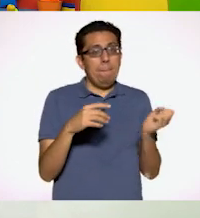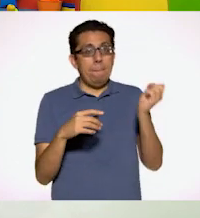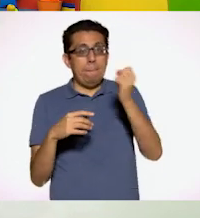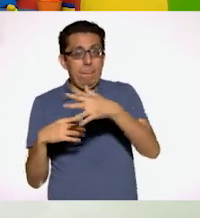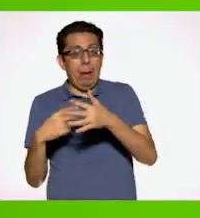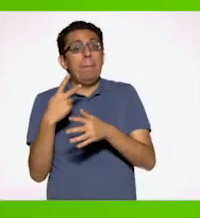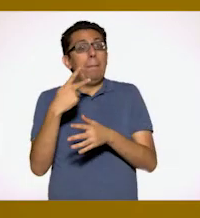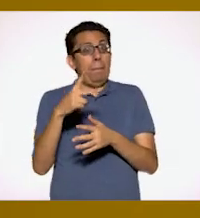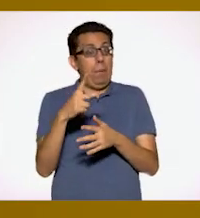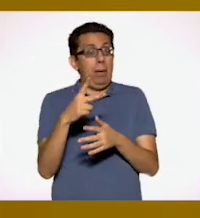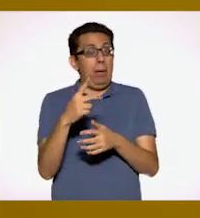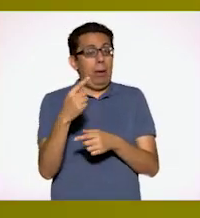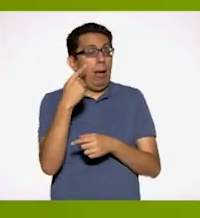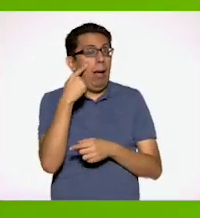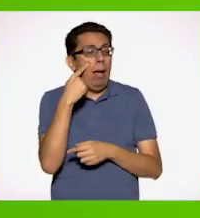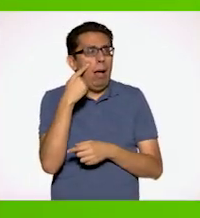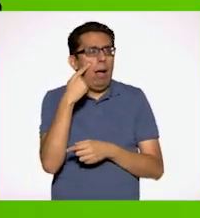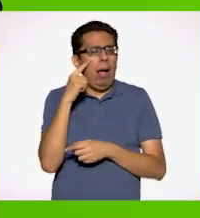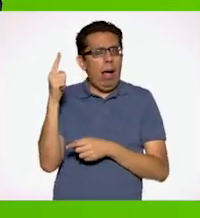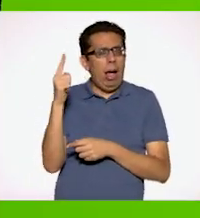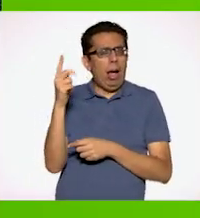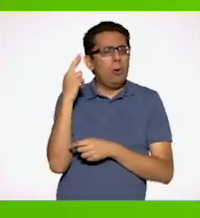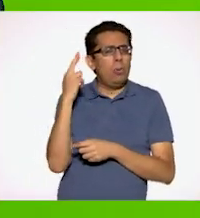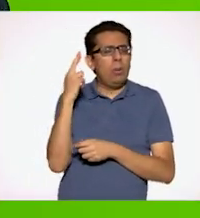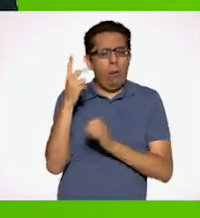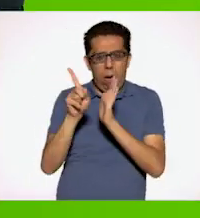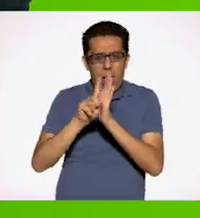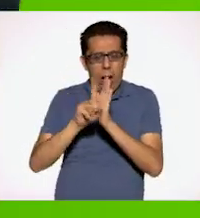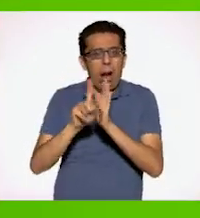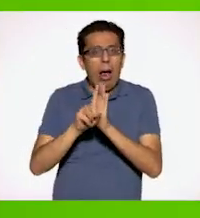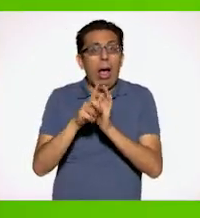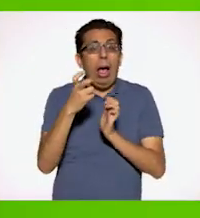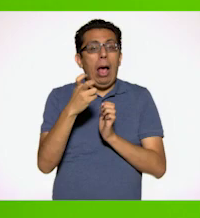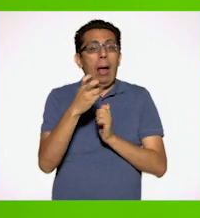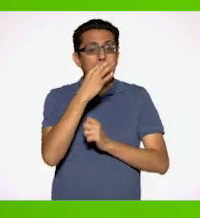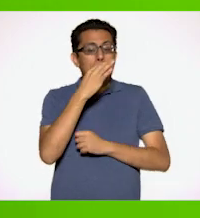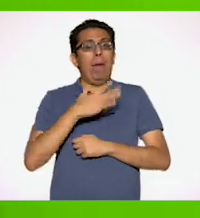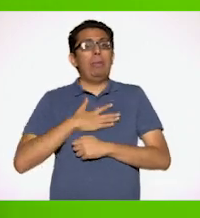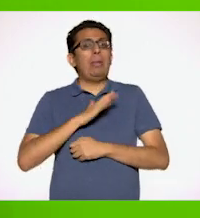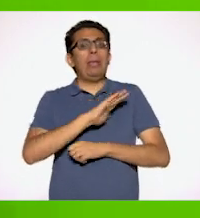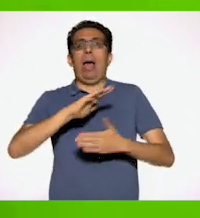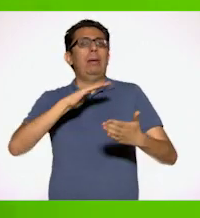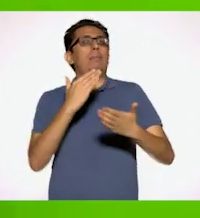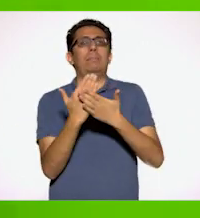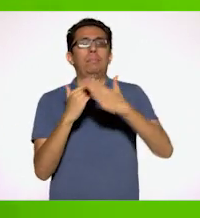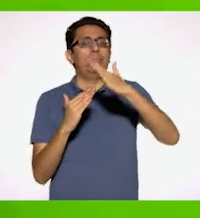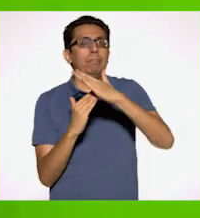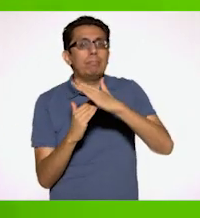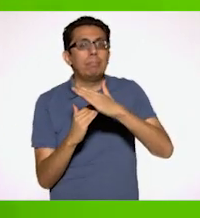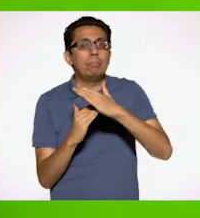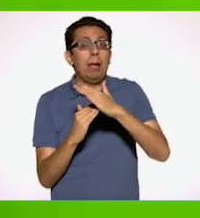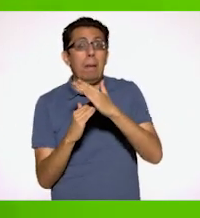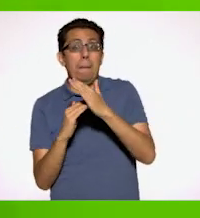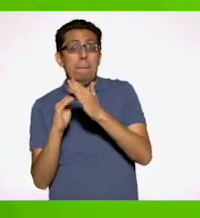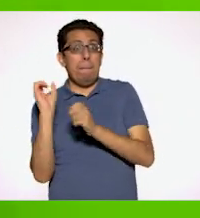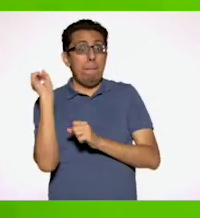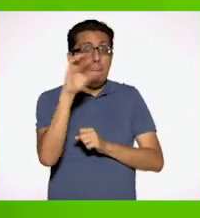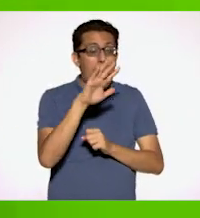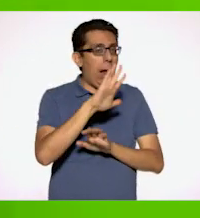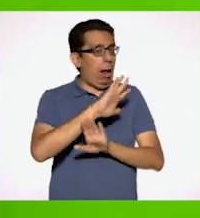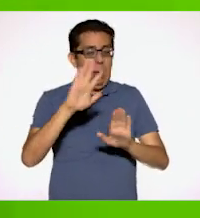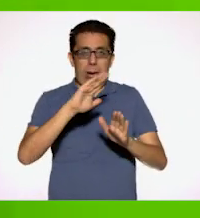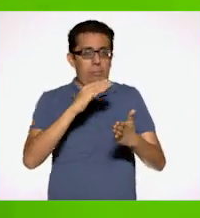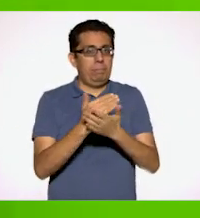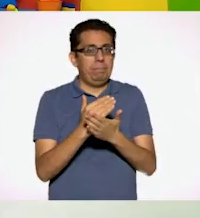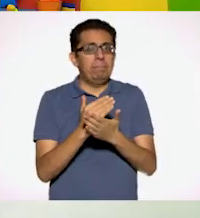escucha. El sonido de esa alarma nos va a decir que nos detendremos. Y ya no podemos lanzar más pelotas. Vamos a